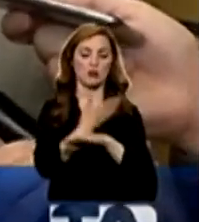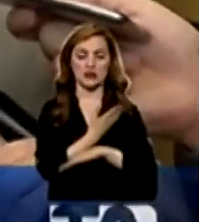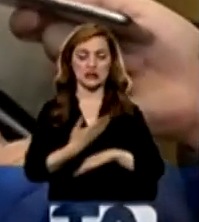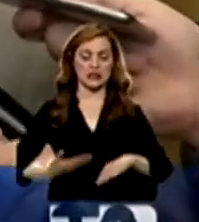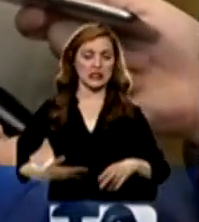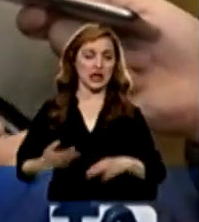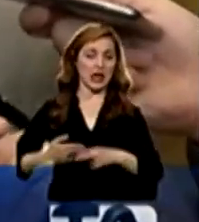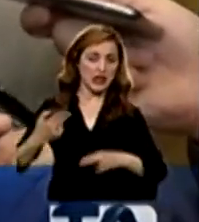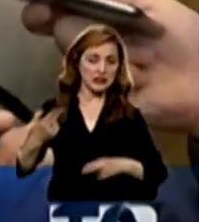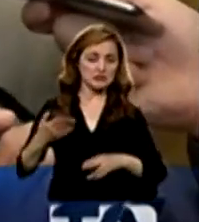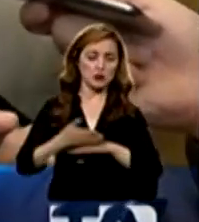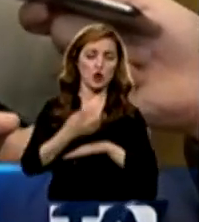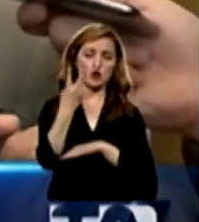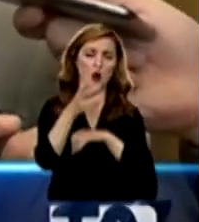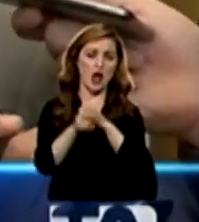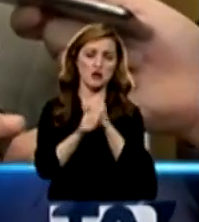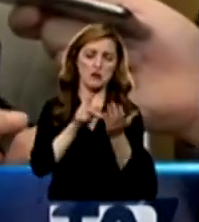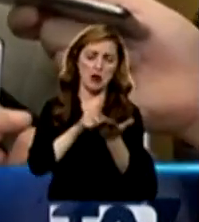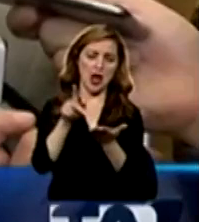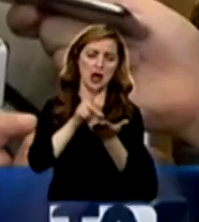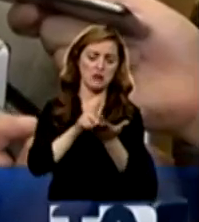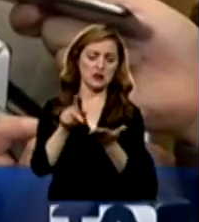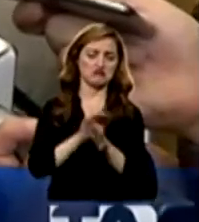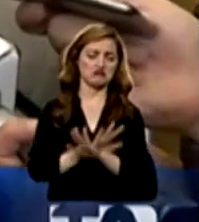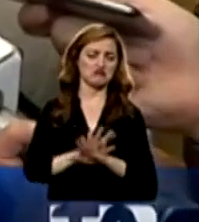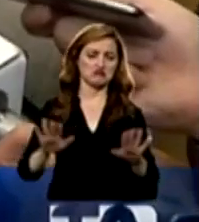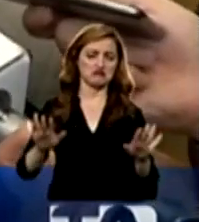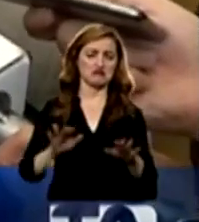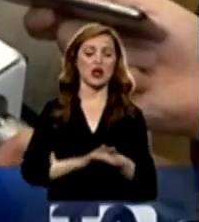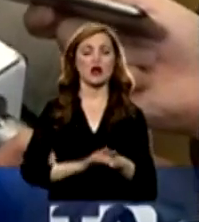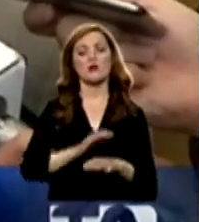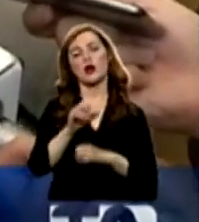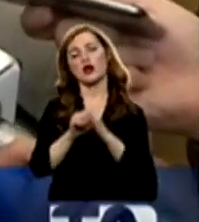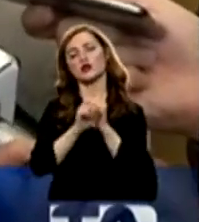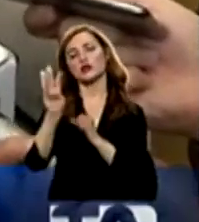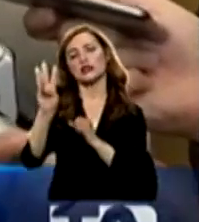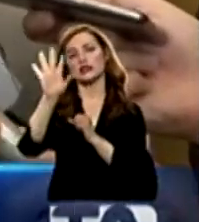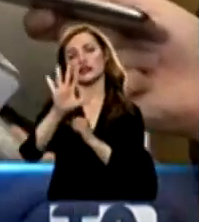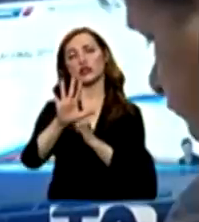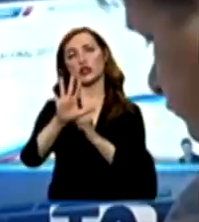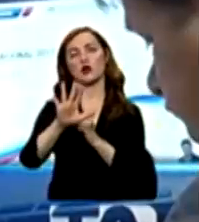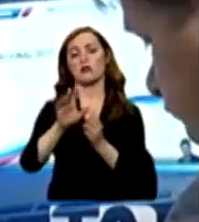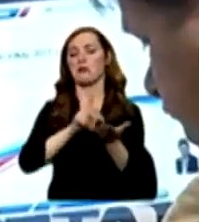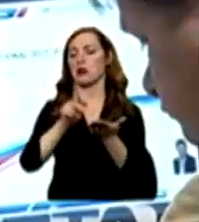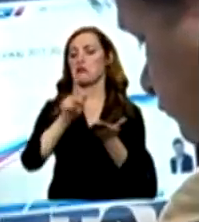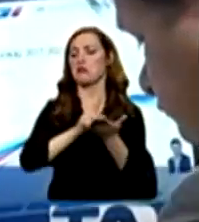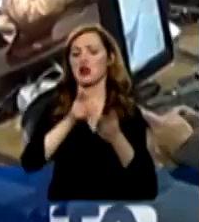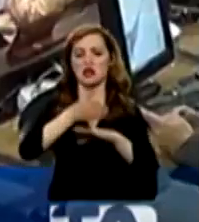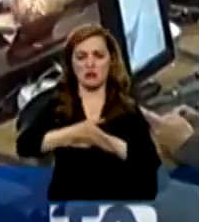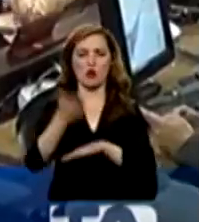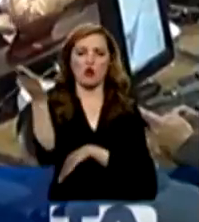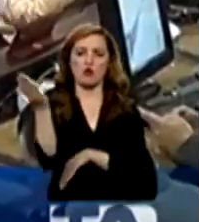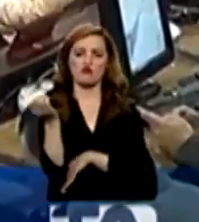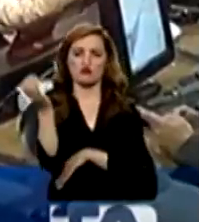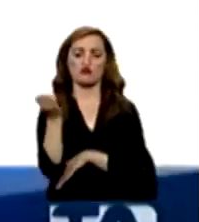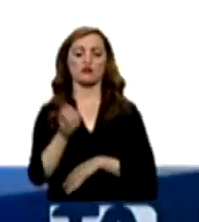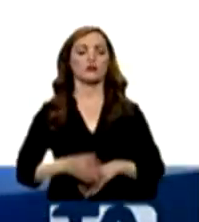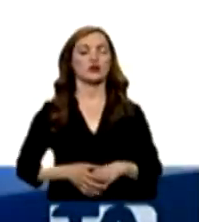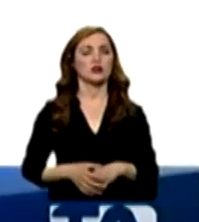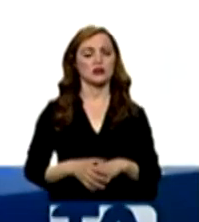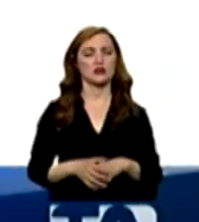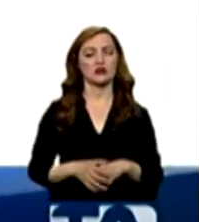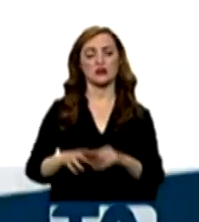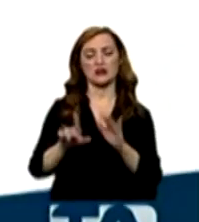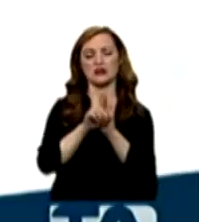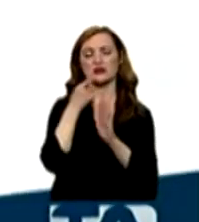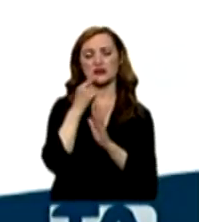ejercido el cargo y lo podrán retomar cuando hayan cumplido los 65 años de edad. Además de la excepción que existe en la ley, Azuero